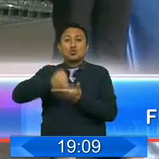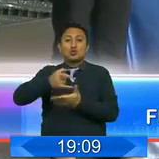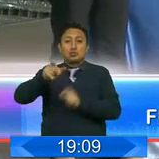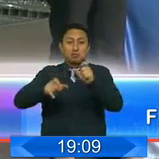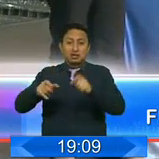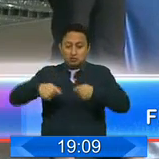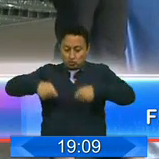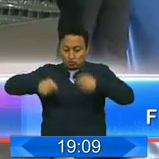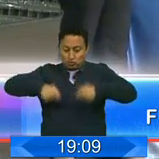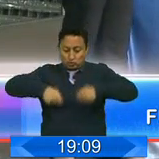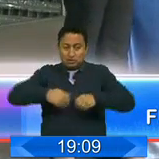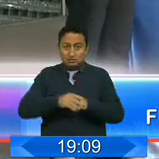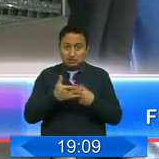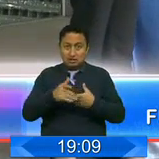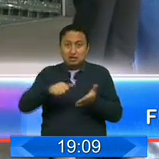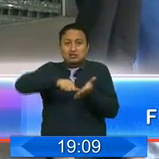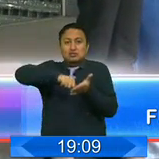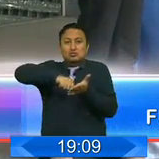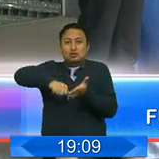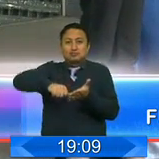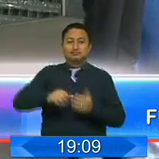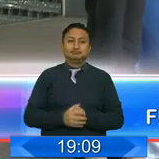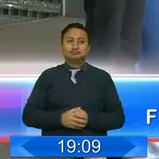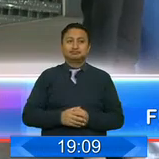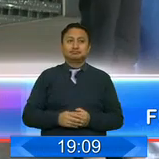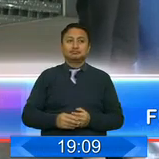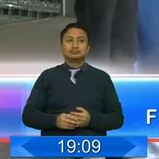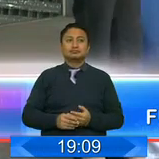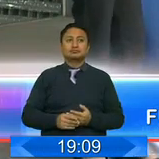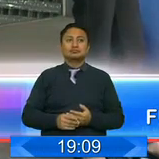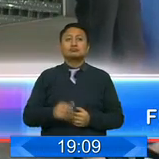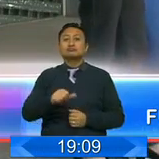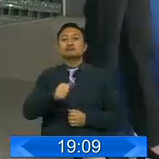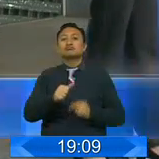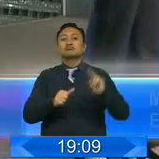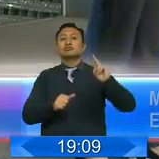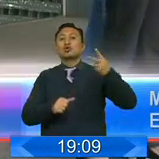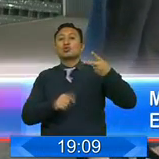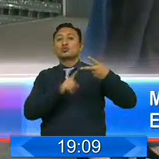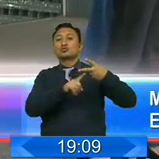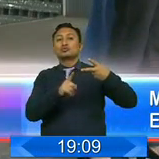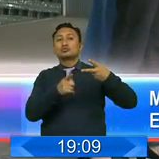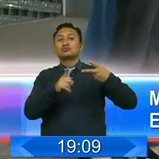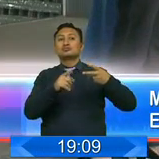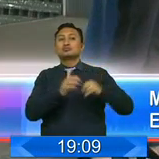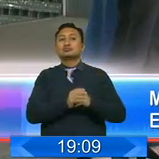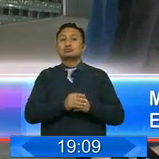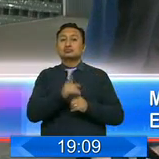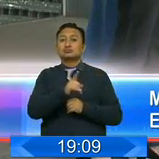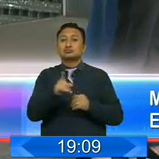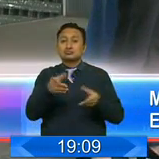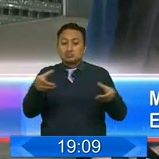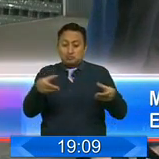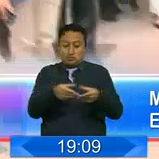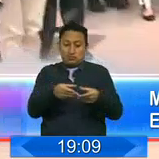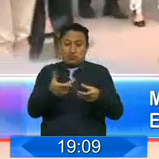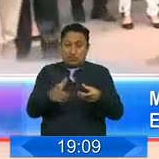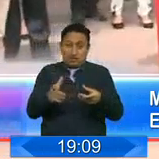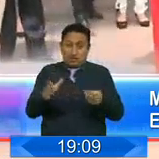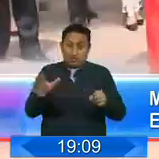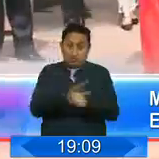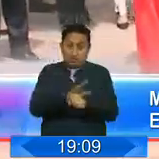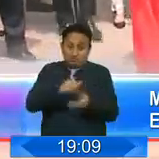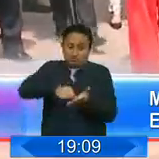se procede a colocar los sellos. Tenemos los sellos también que se colocan luego de que ya está sellado el paquete electoral.